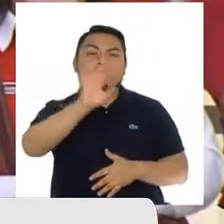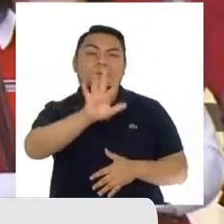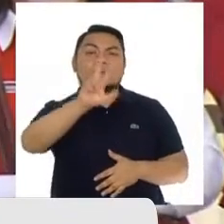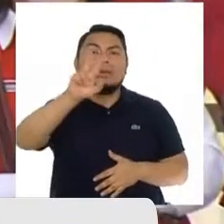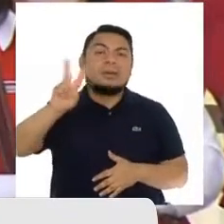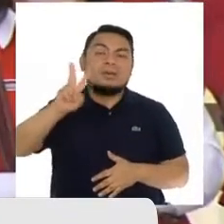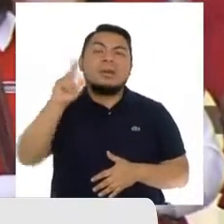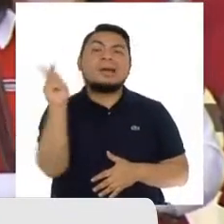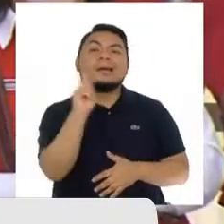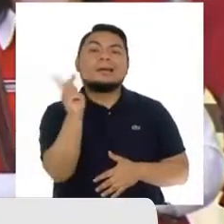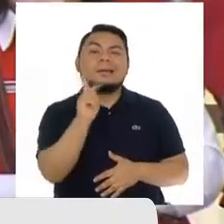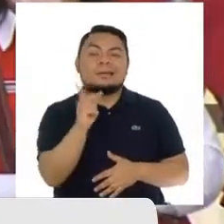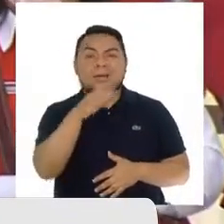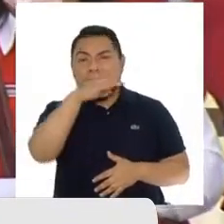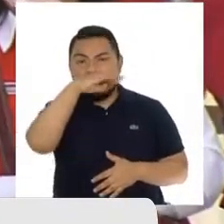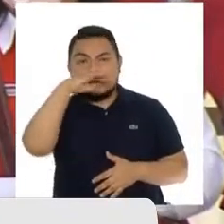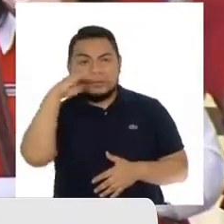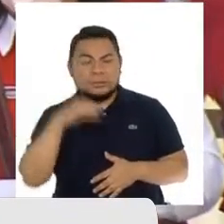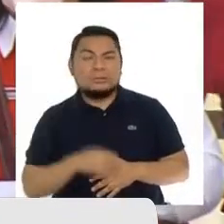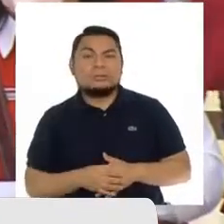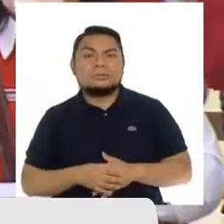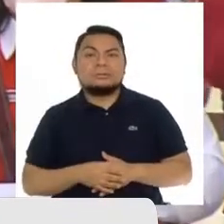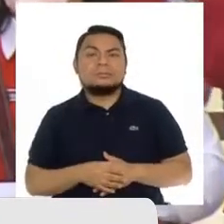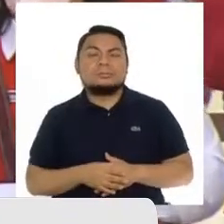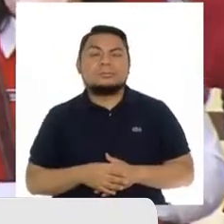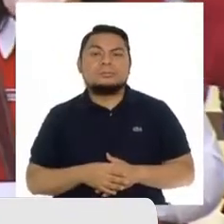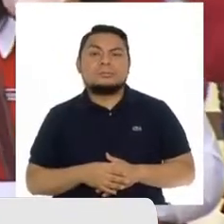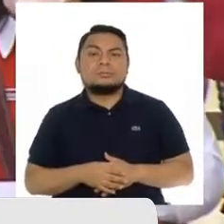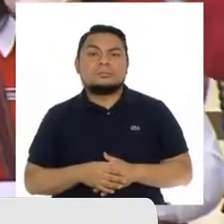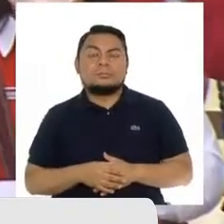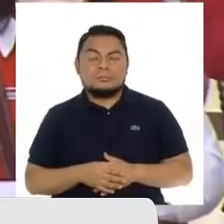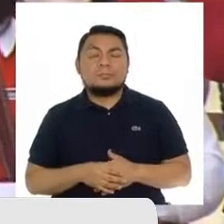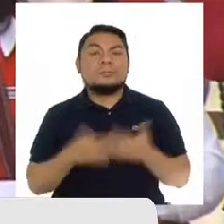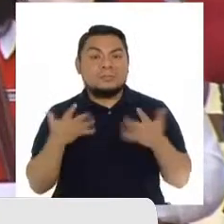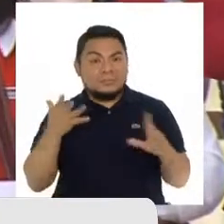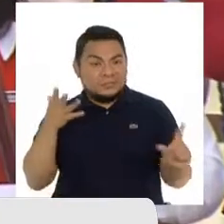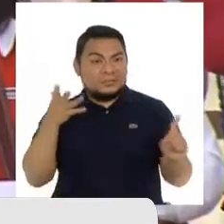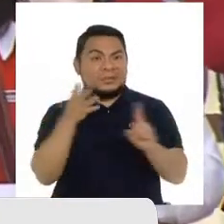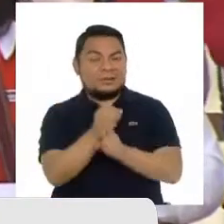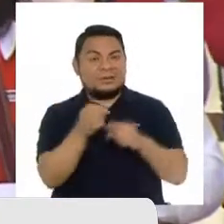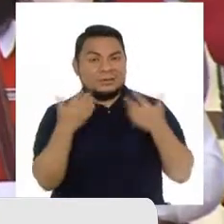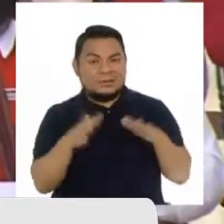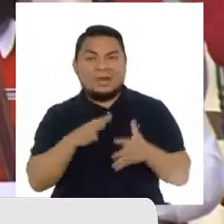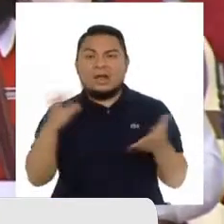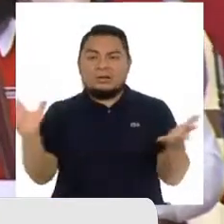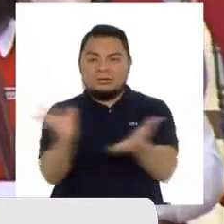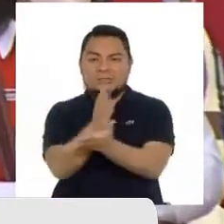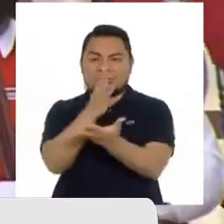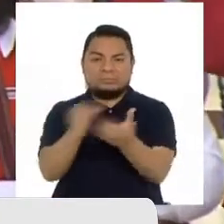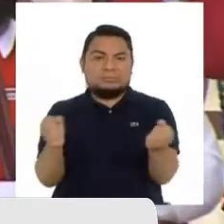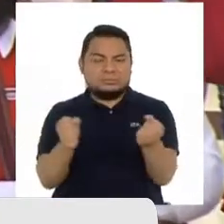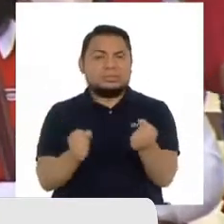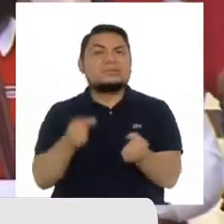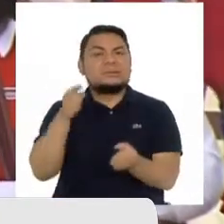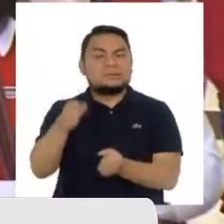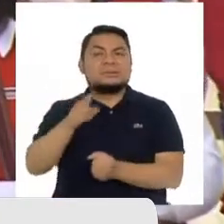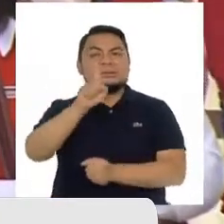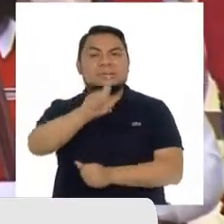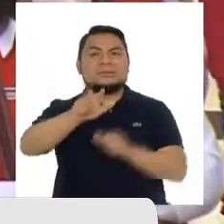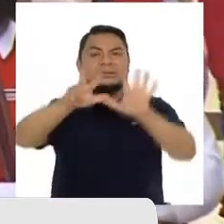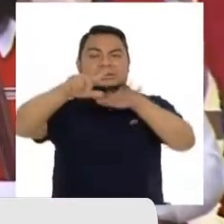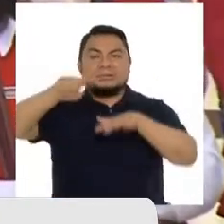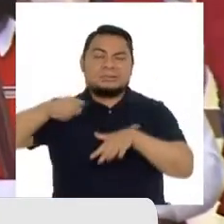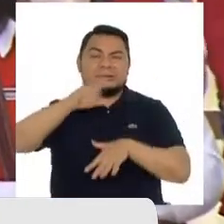kilos de clorhidrato de cocaína se logró la destrucción de 18